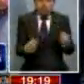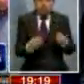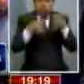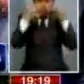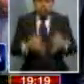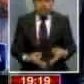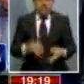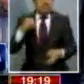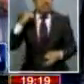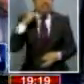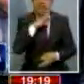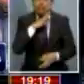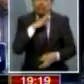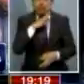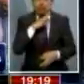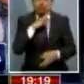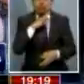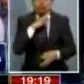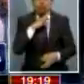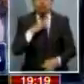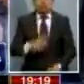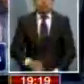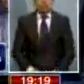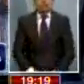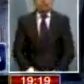y lo más rápidamente posible.